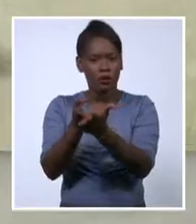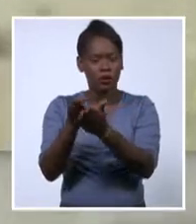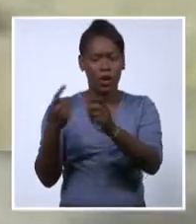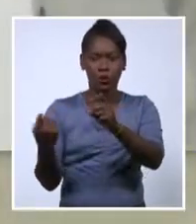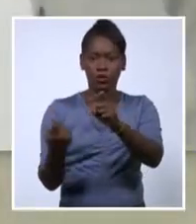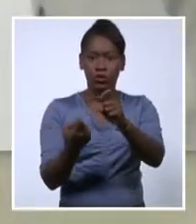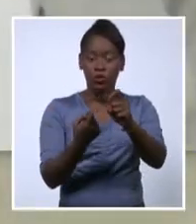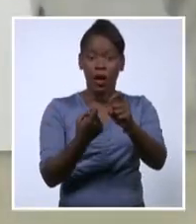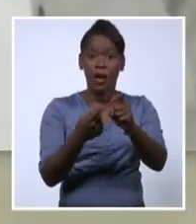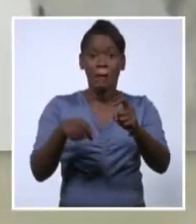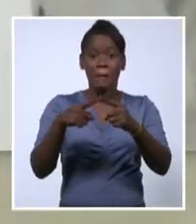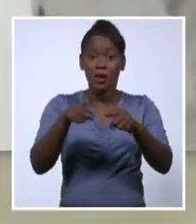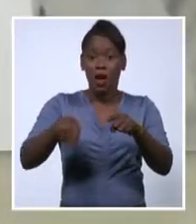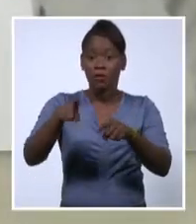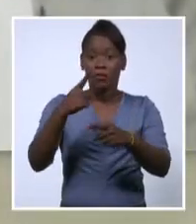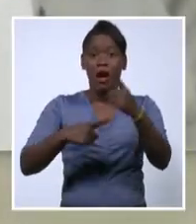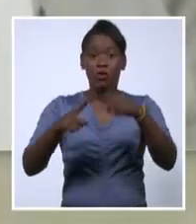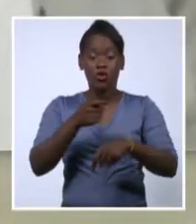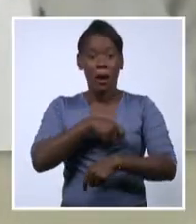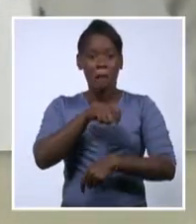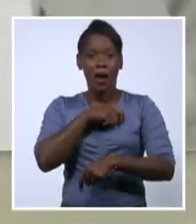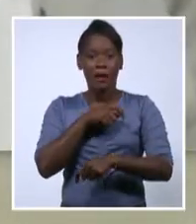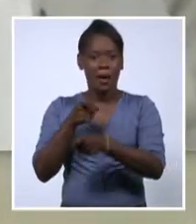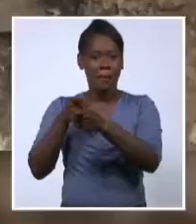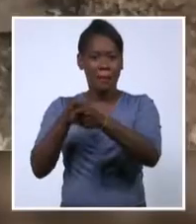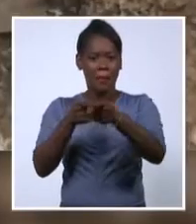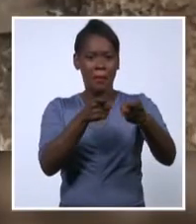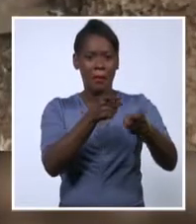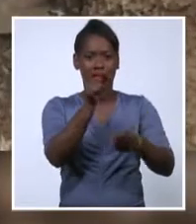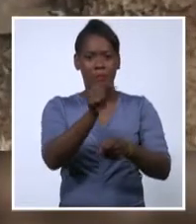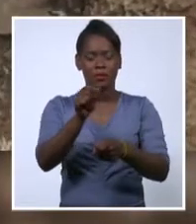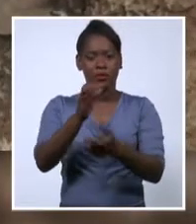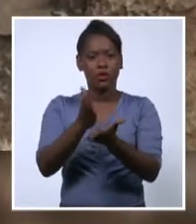esos animales andan sueltos, asesinando a jóvenes inocentes.